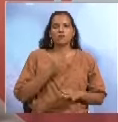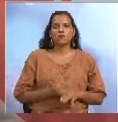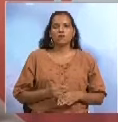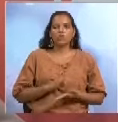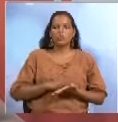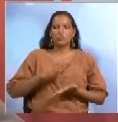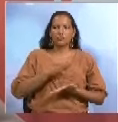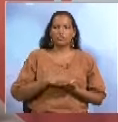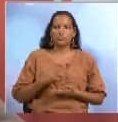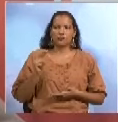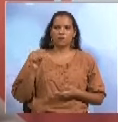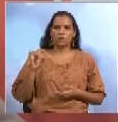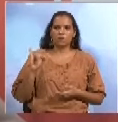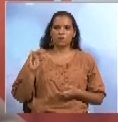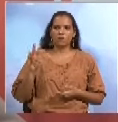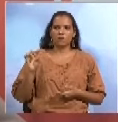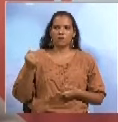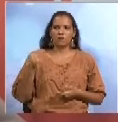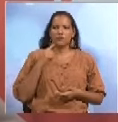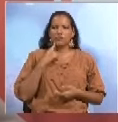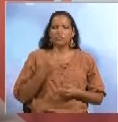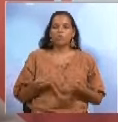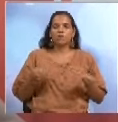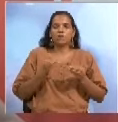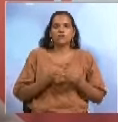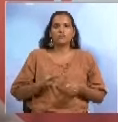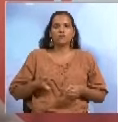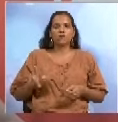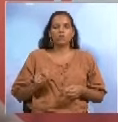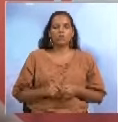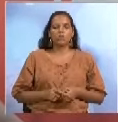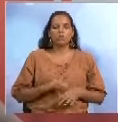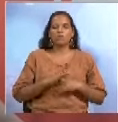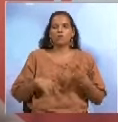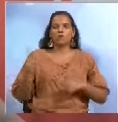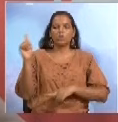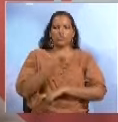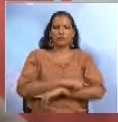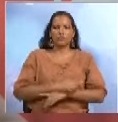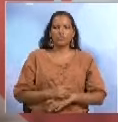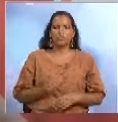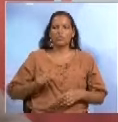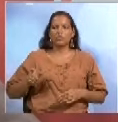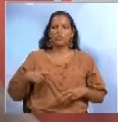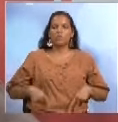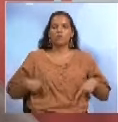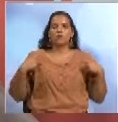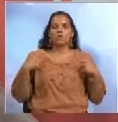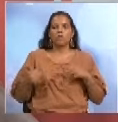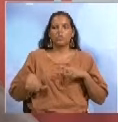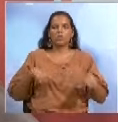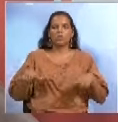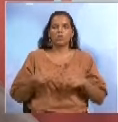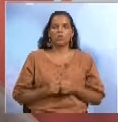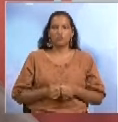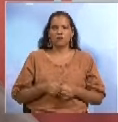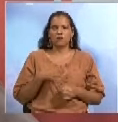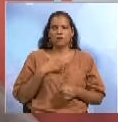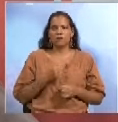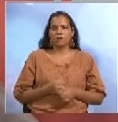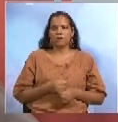En el barrio Nueva Esperanza Norte, la delincuencia aumenta a diario. Los vecinos, los habitantes del lugar,